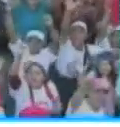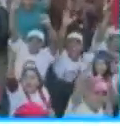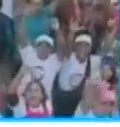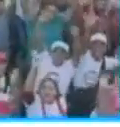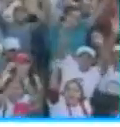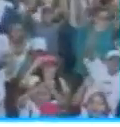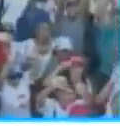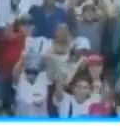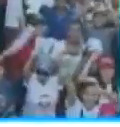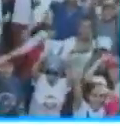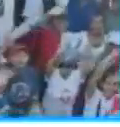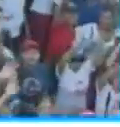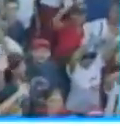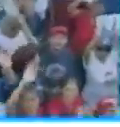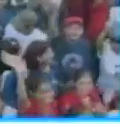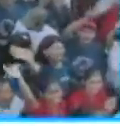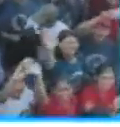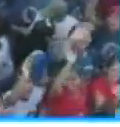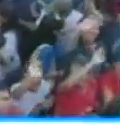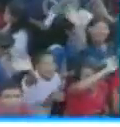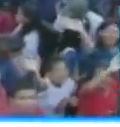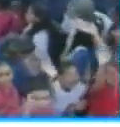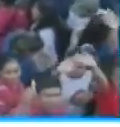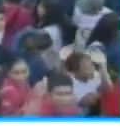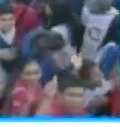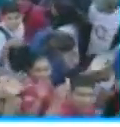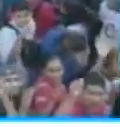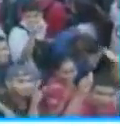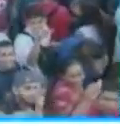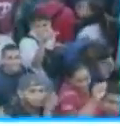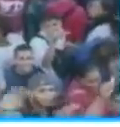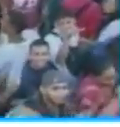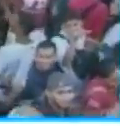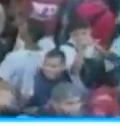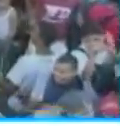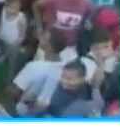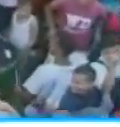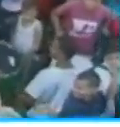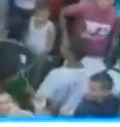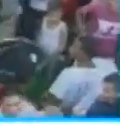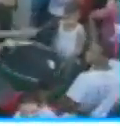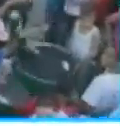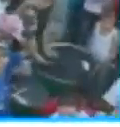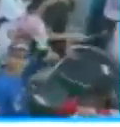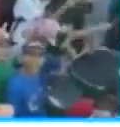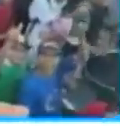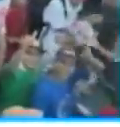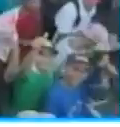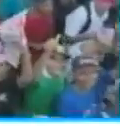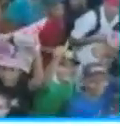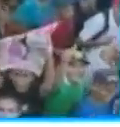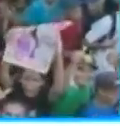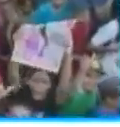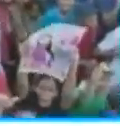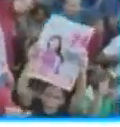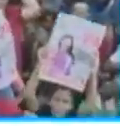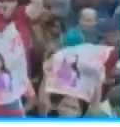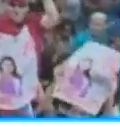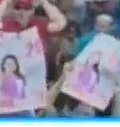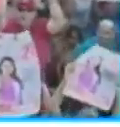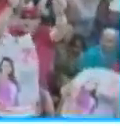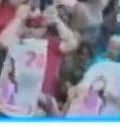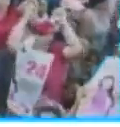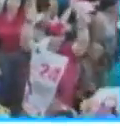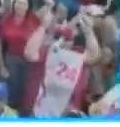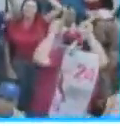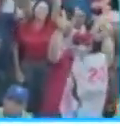te toca a ti dirigir la batalla constituyente, mujer. Salir en la primera línea de batalla a votar. Desde las